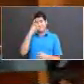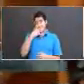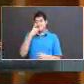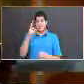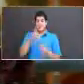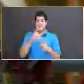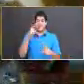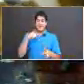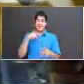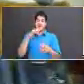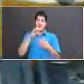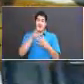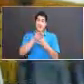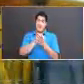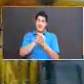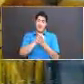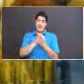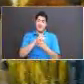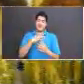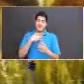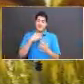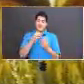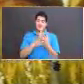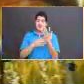casé, mis manos